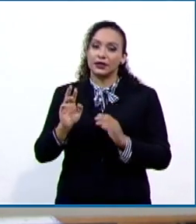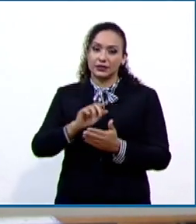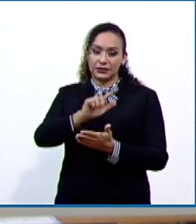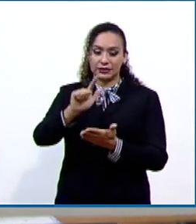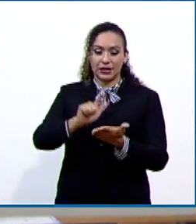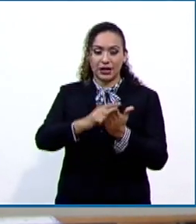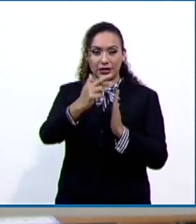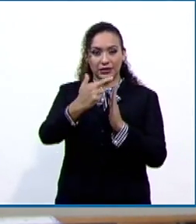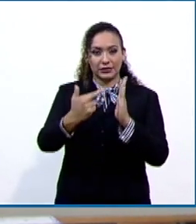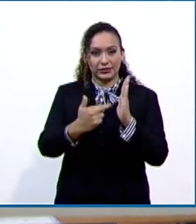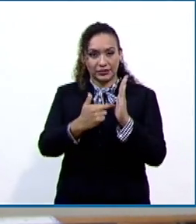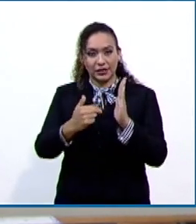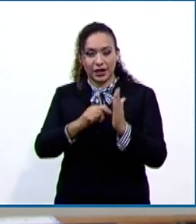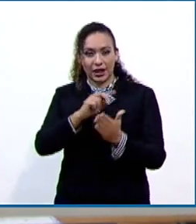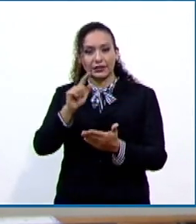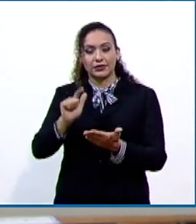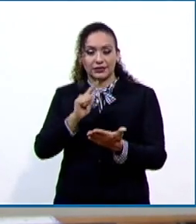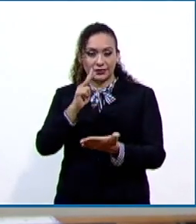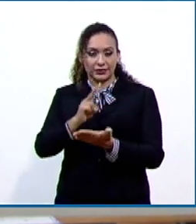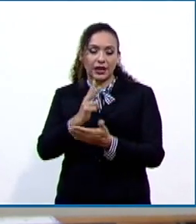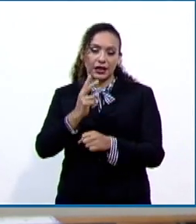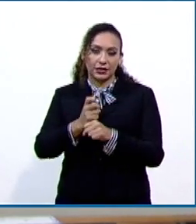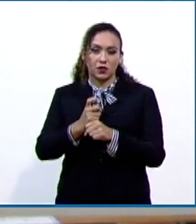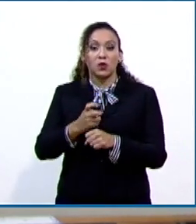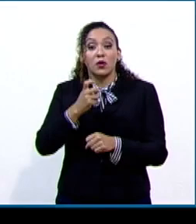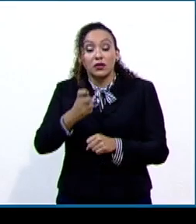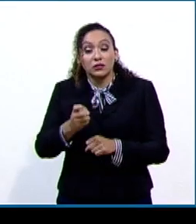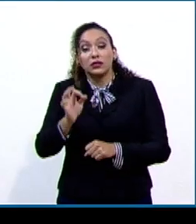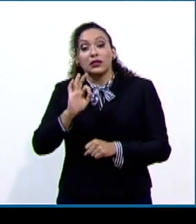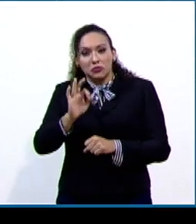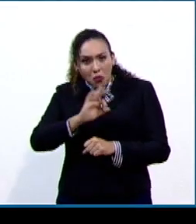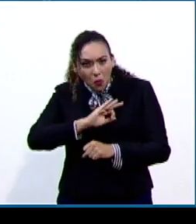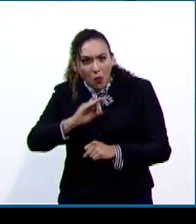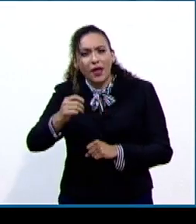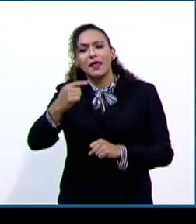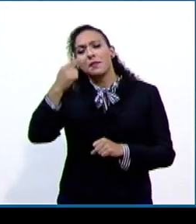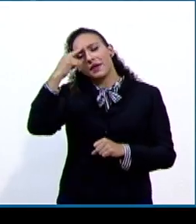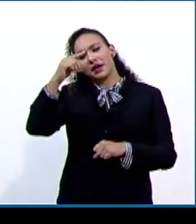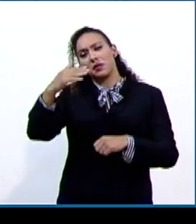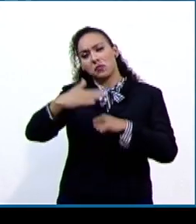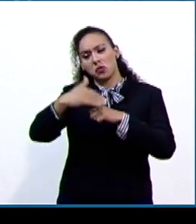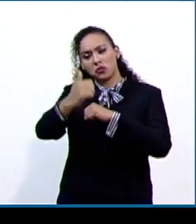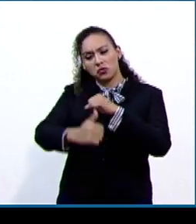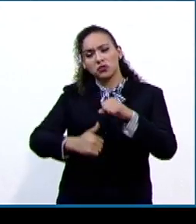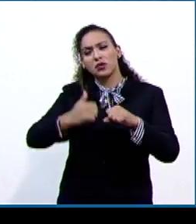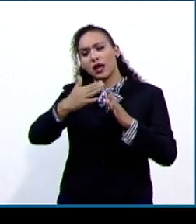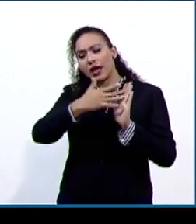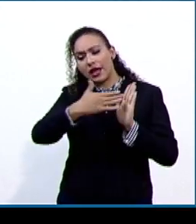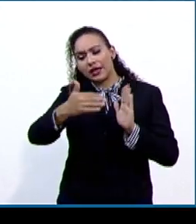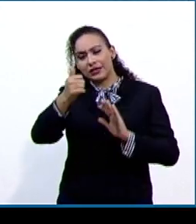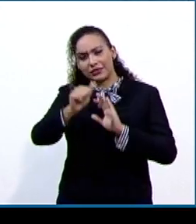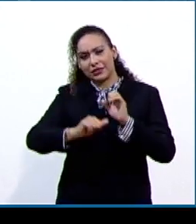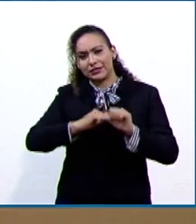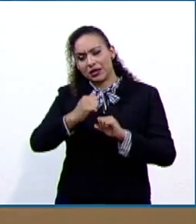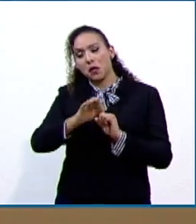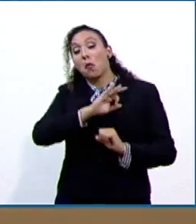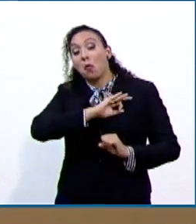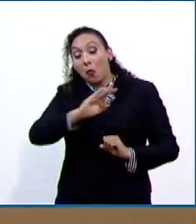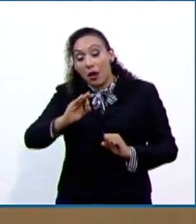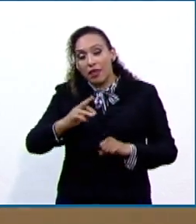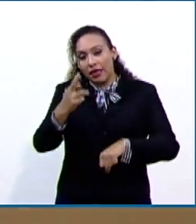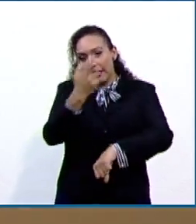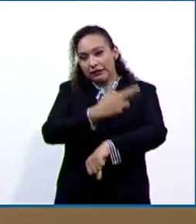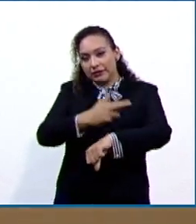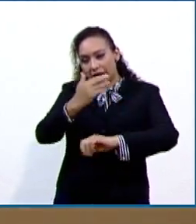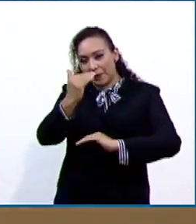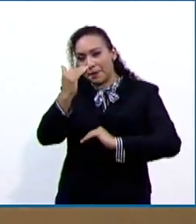reglamentaria y secundaria, lo que eventualmente podrá implicar ajustes en el transcurso del próximo ejercicio fiscal. Explicó que